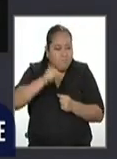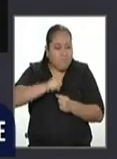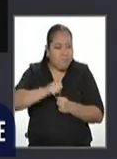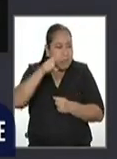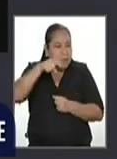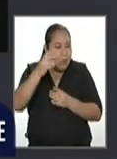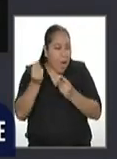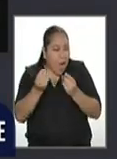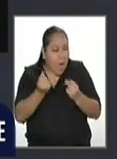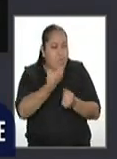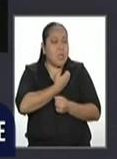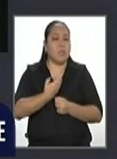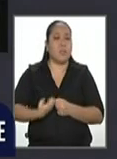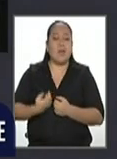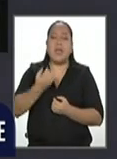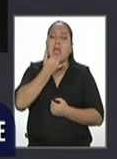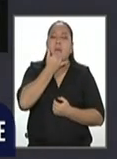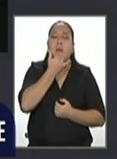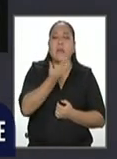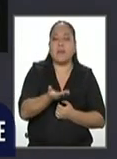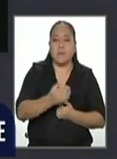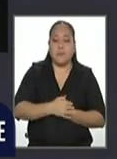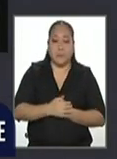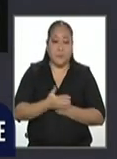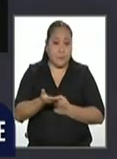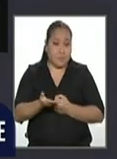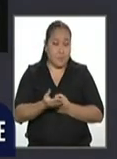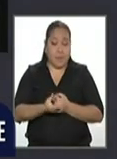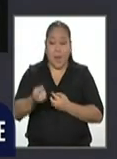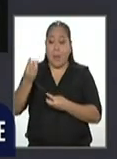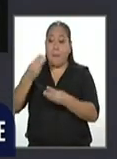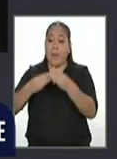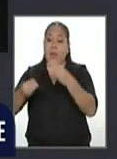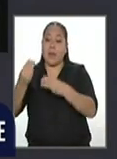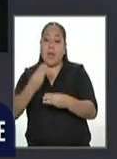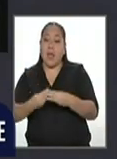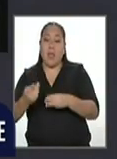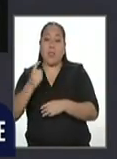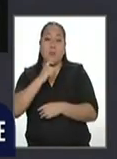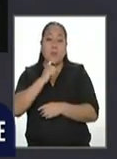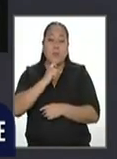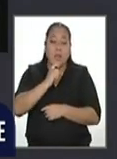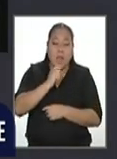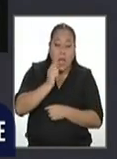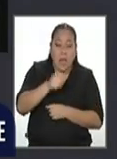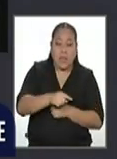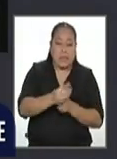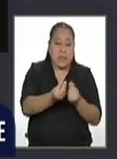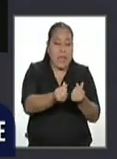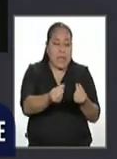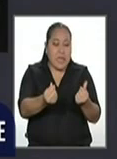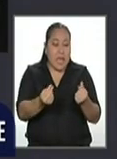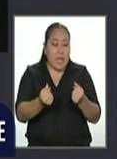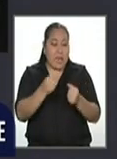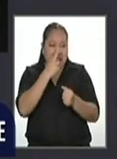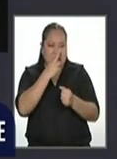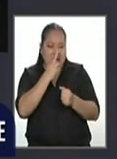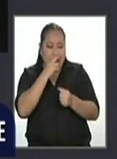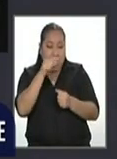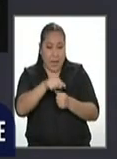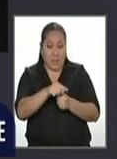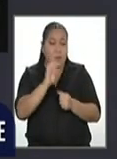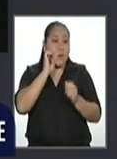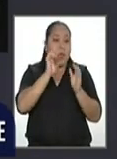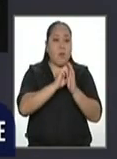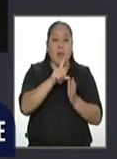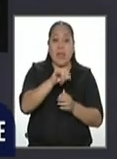¿Qué es lo que sucede? Mientras el mercado de los minerales y de las tierras raras, como se llama el tema del litio, avanza,